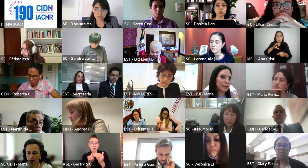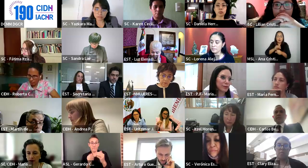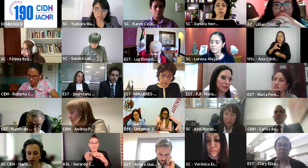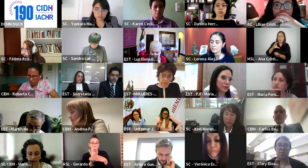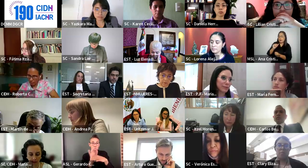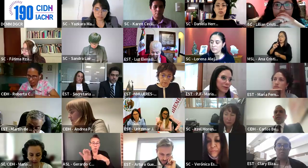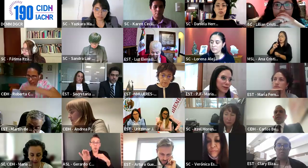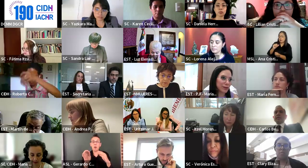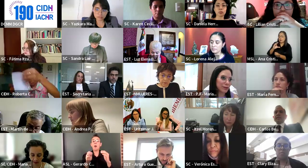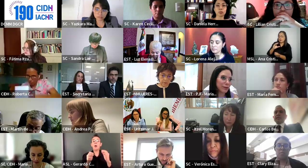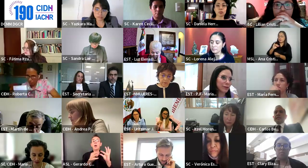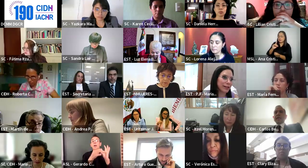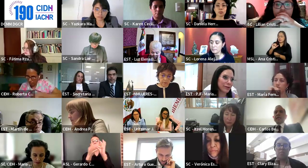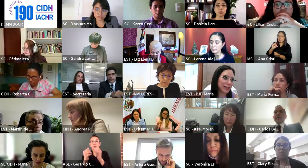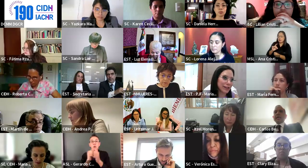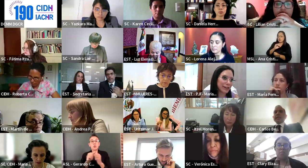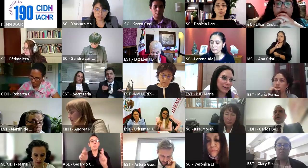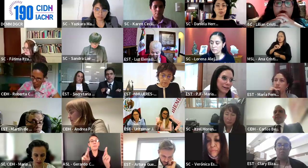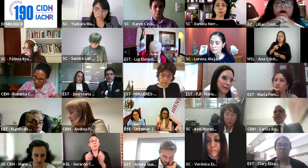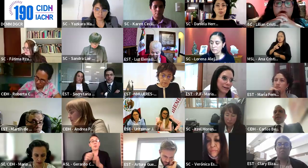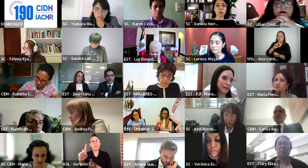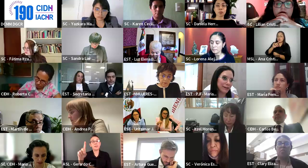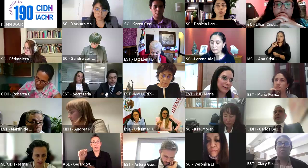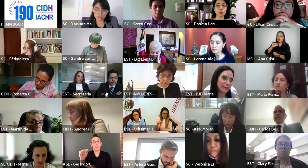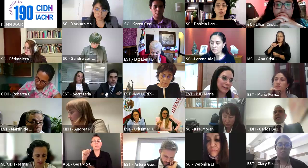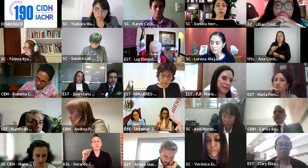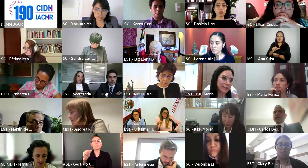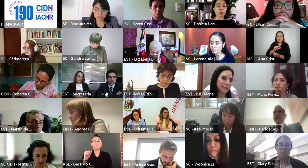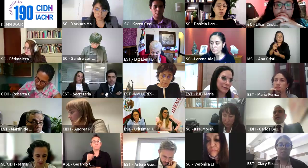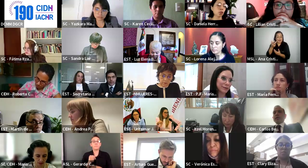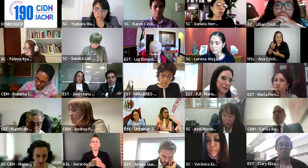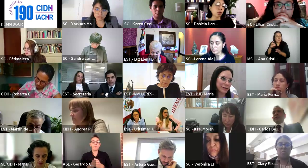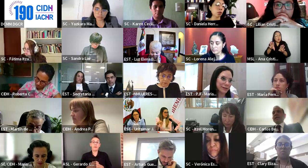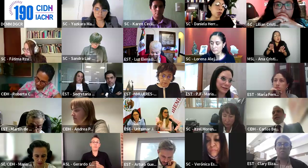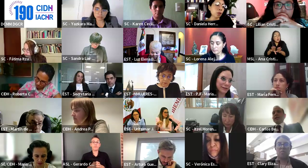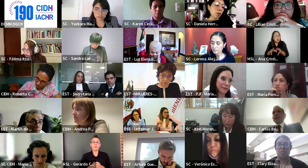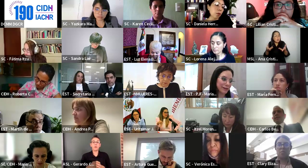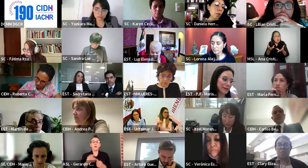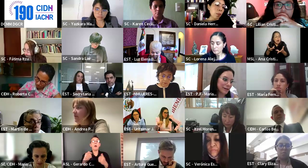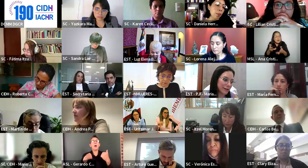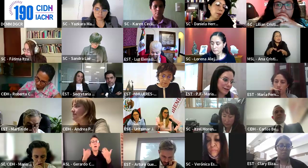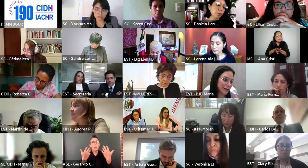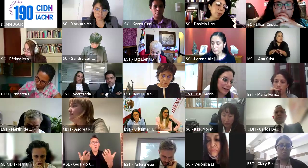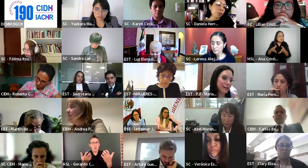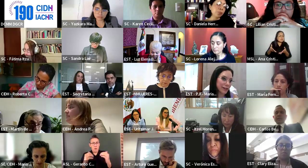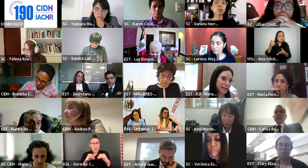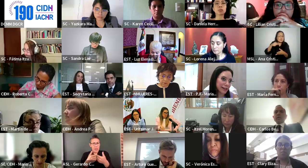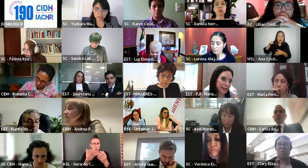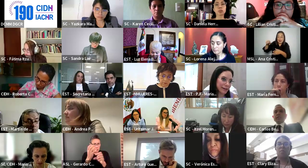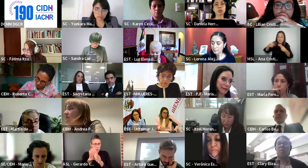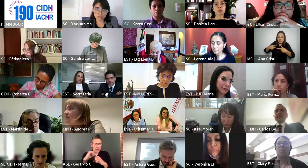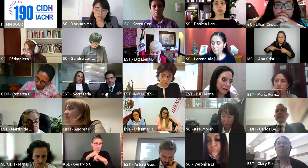relación con las personas con discapacidad mental, también para obtener la protección de esas